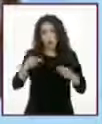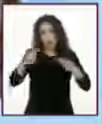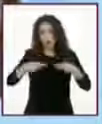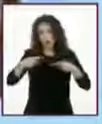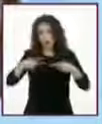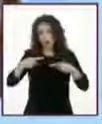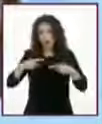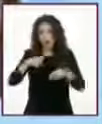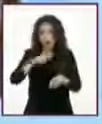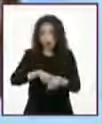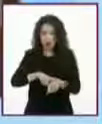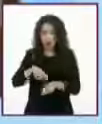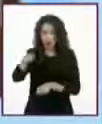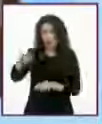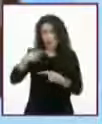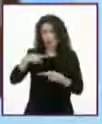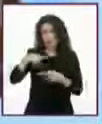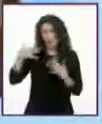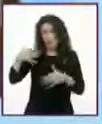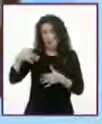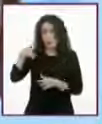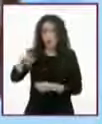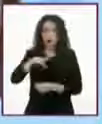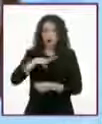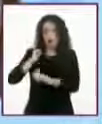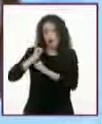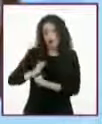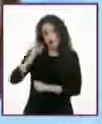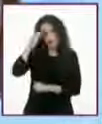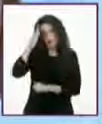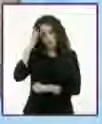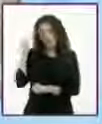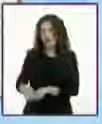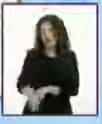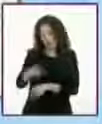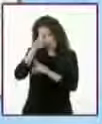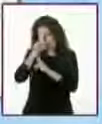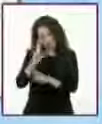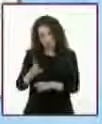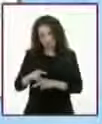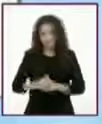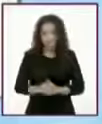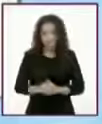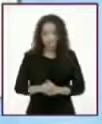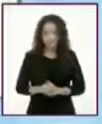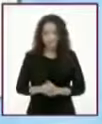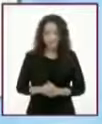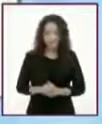en práctica las sugerencias de este video cuando necesites redactar una carta.